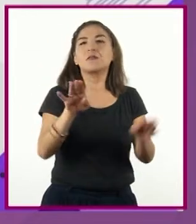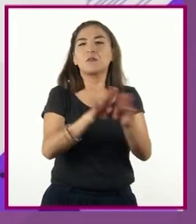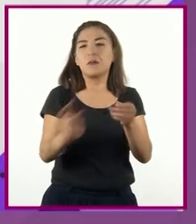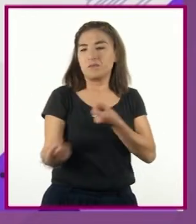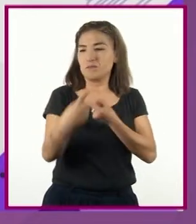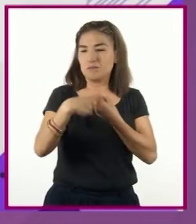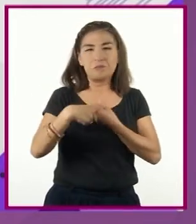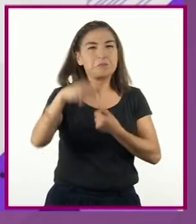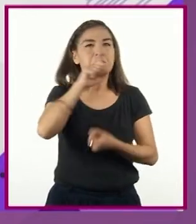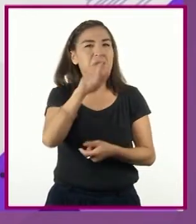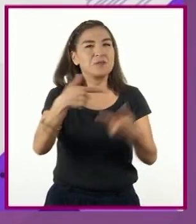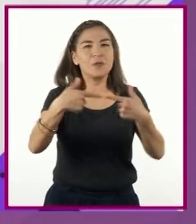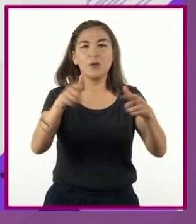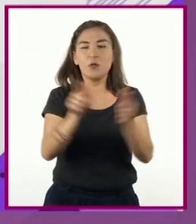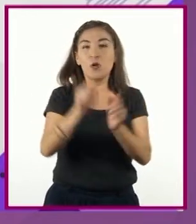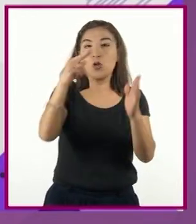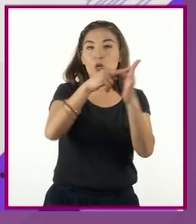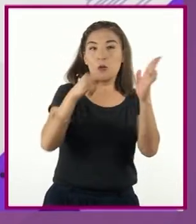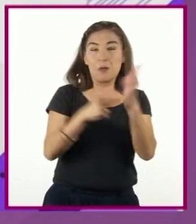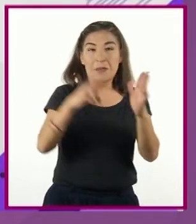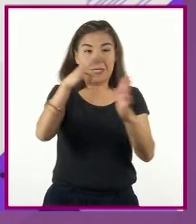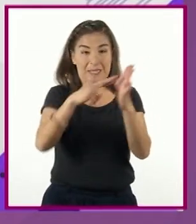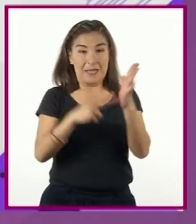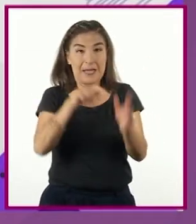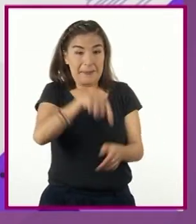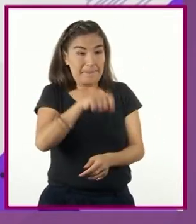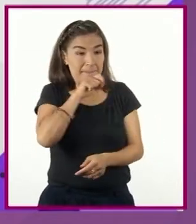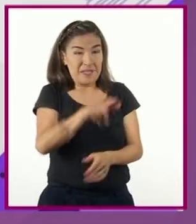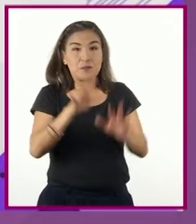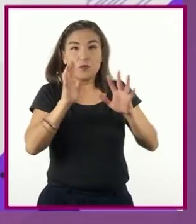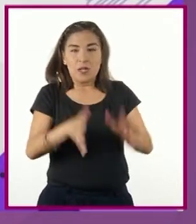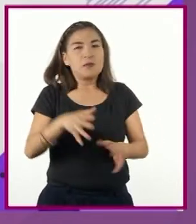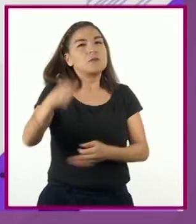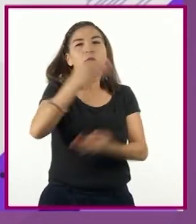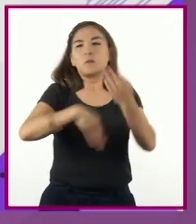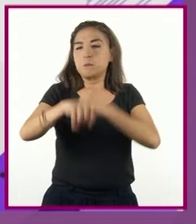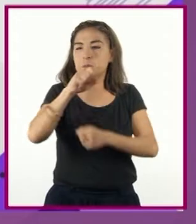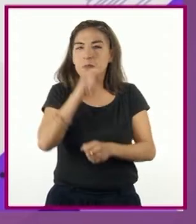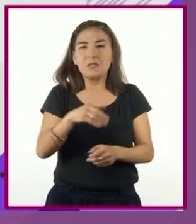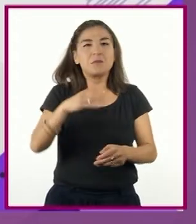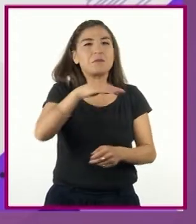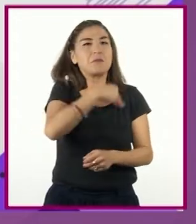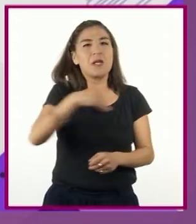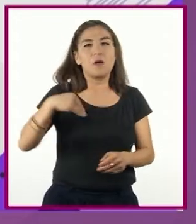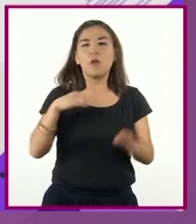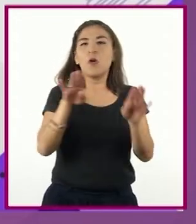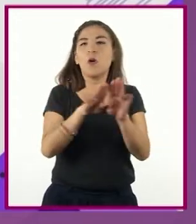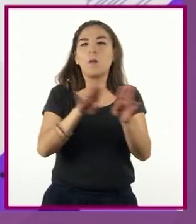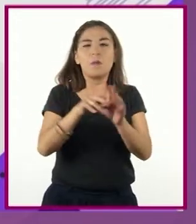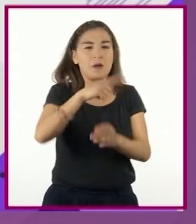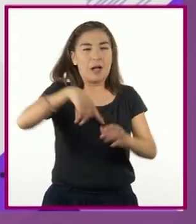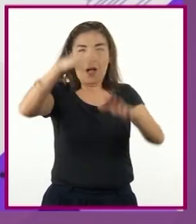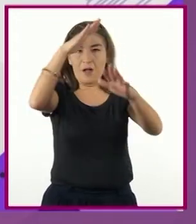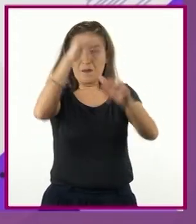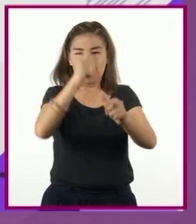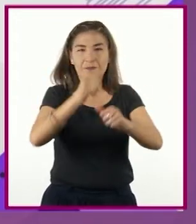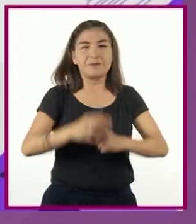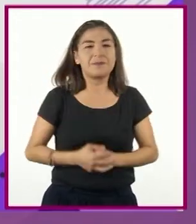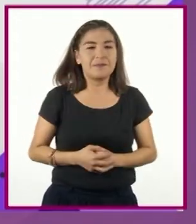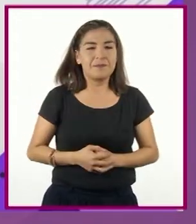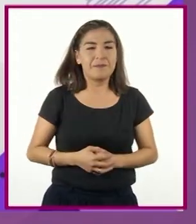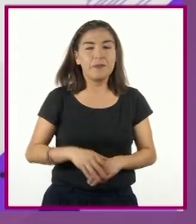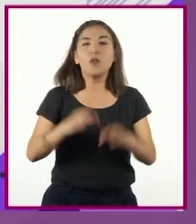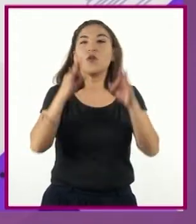grupo. Las normas y reglas establecidas son adoptadas por sus miembros sin que sean impuestas.